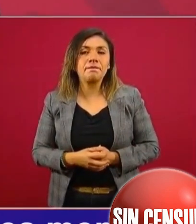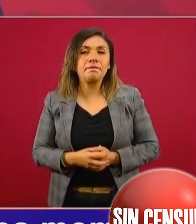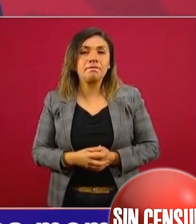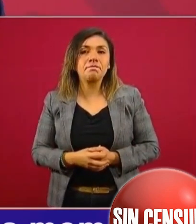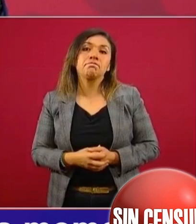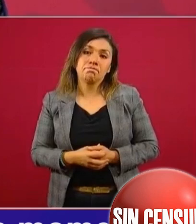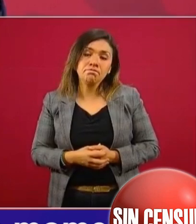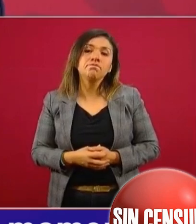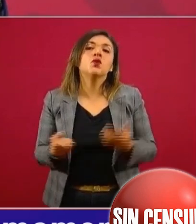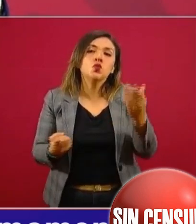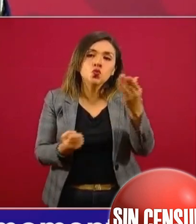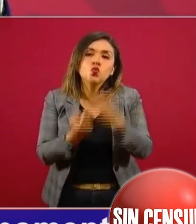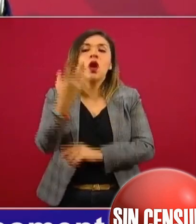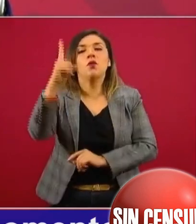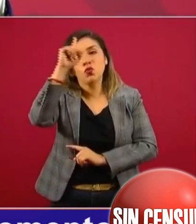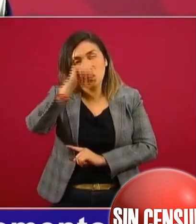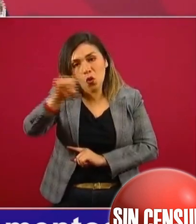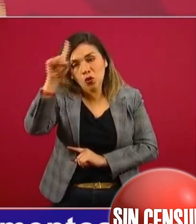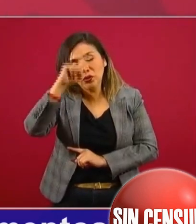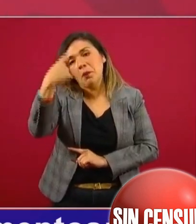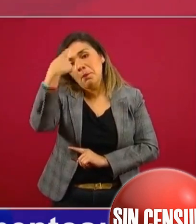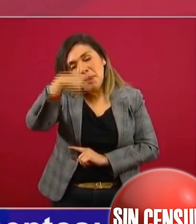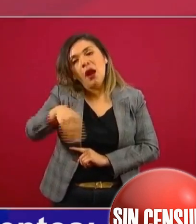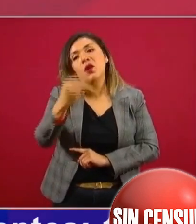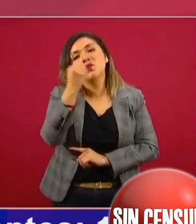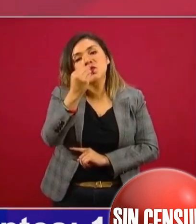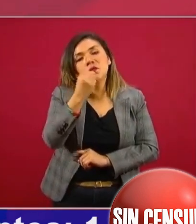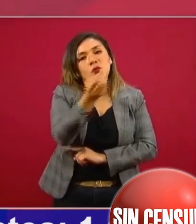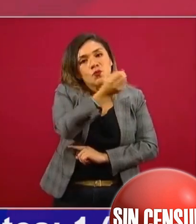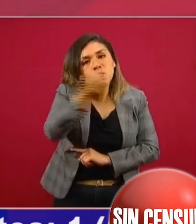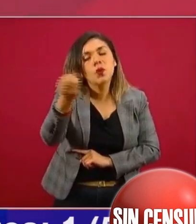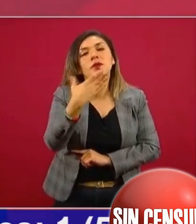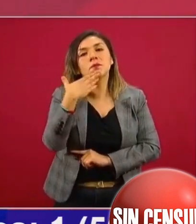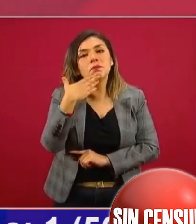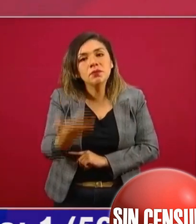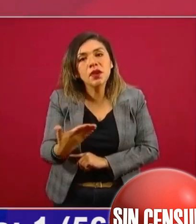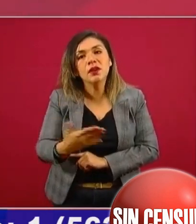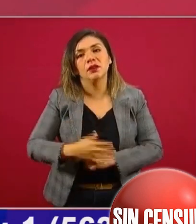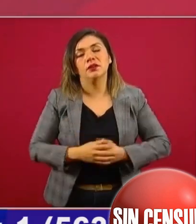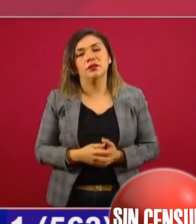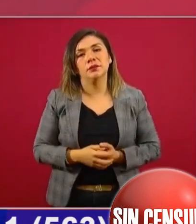una campaña de orientación nutricional